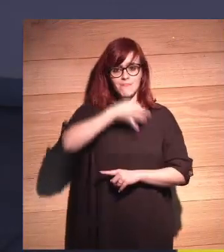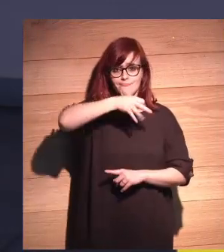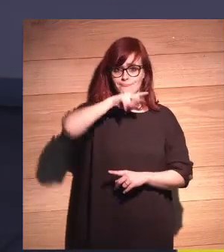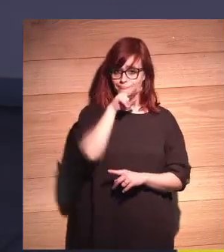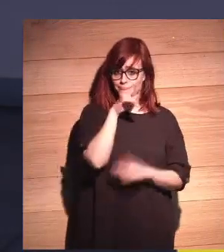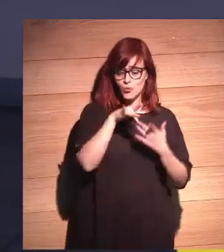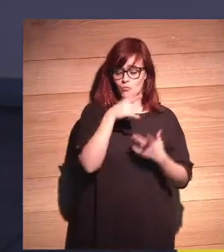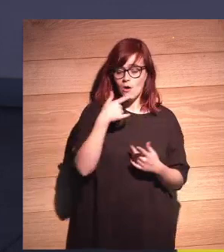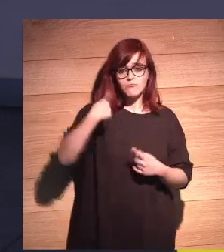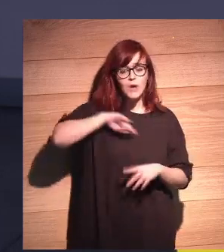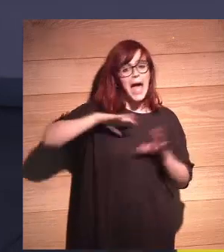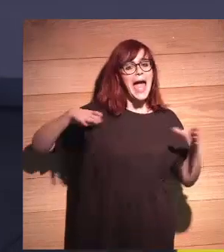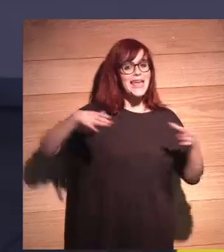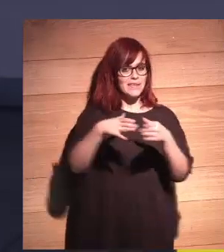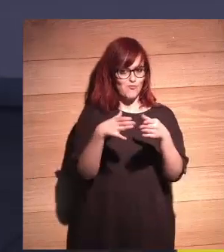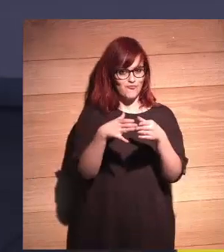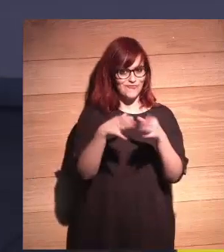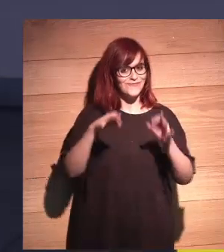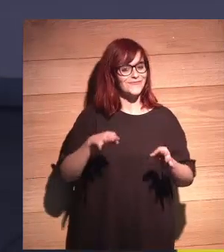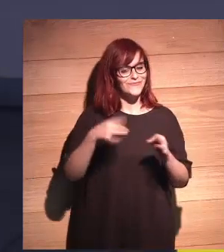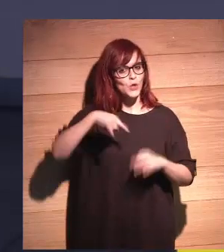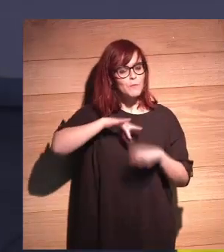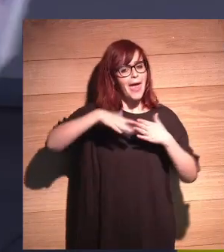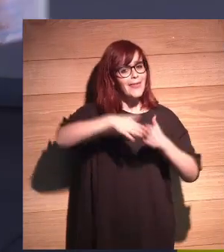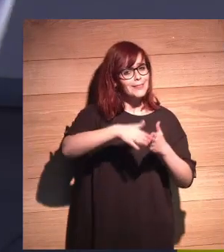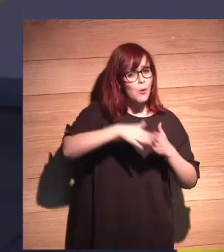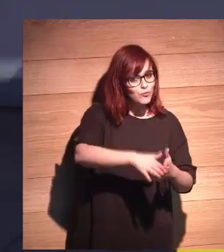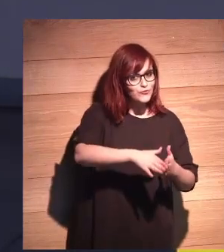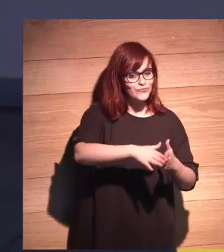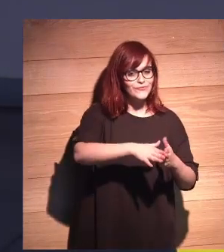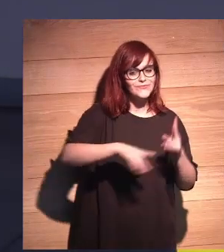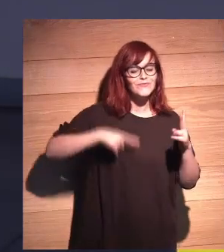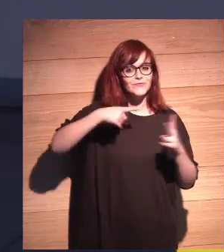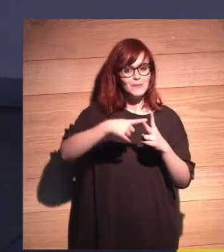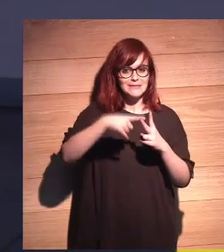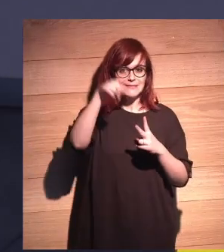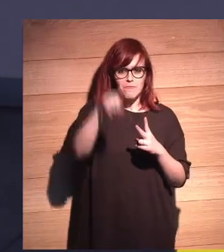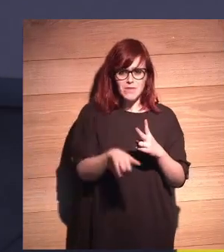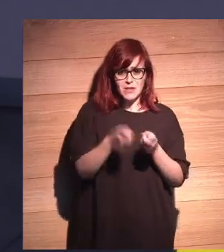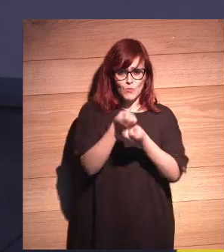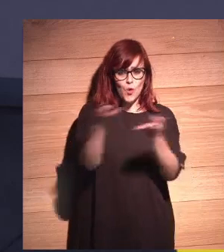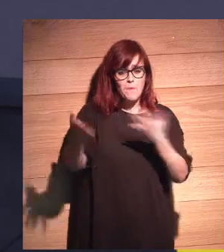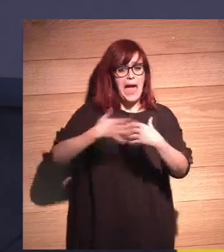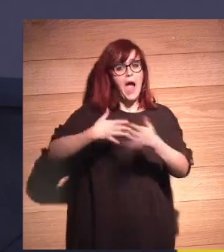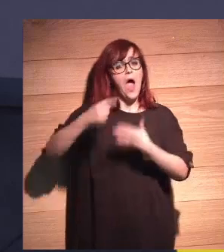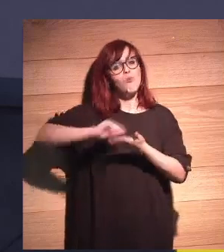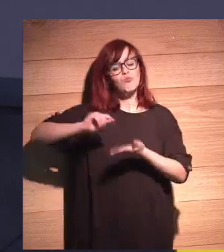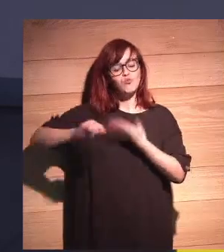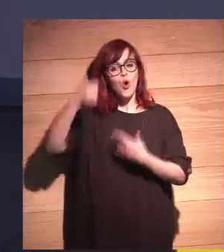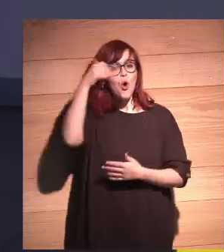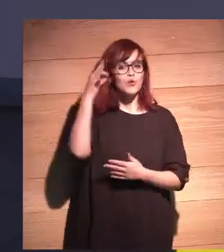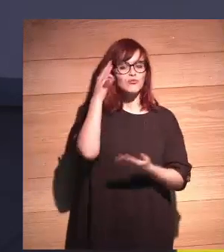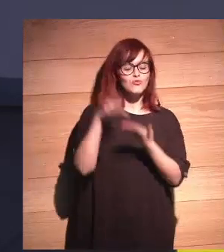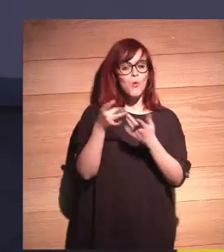intervenciones que nos toca hacer al equipo que lo editamos y a la cantidad de autores y autoras que